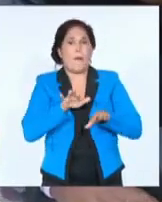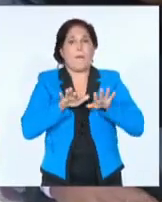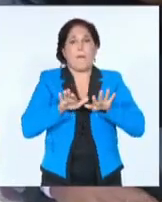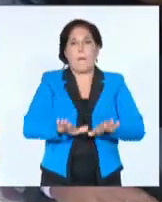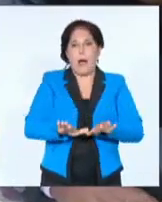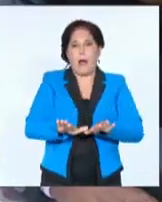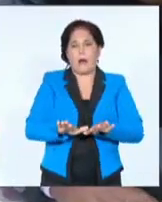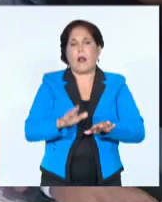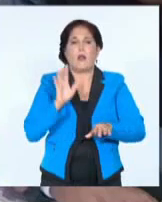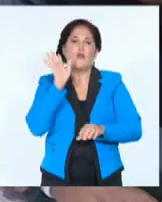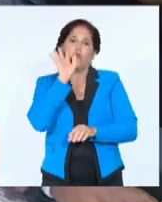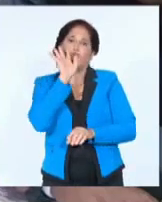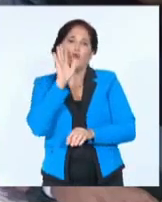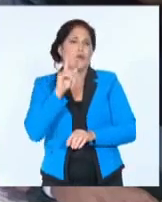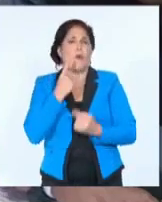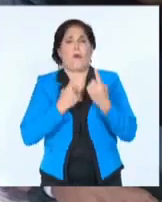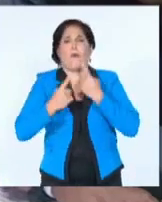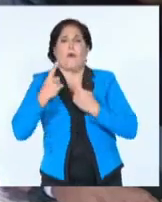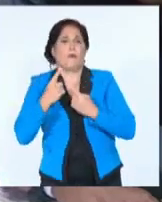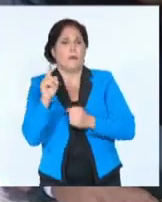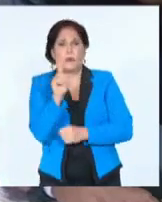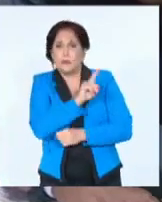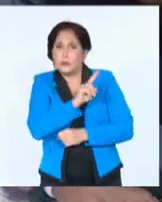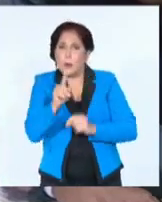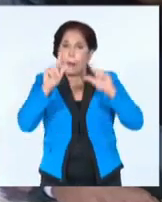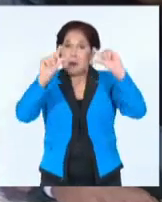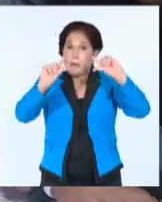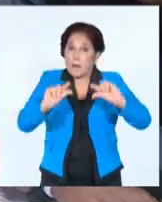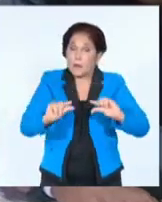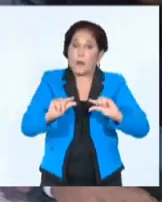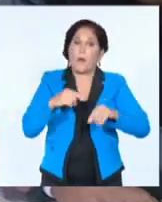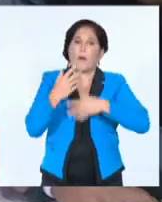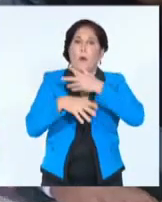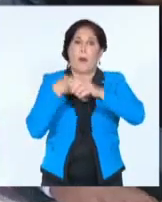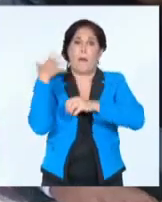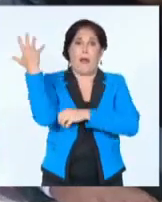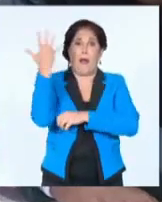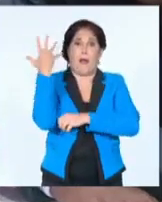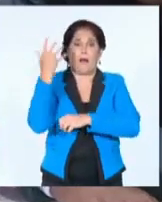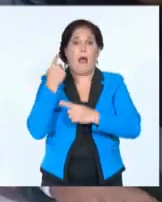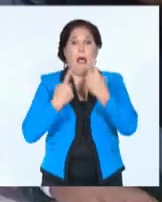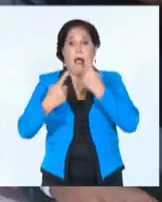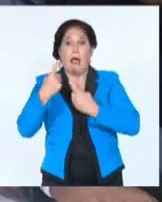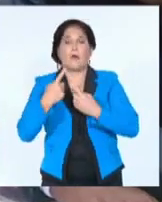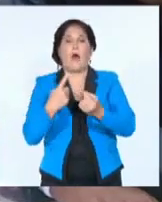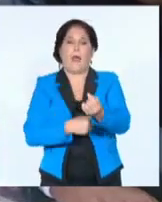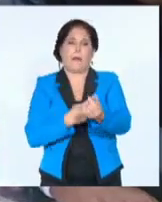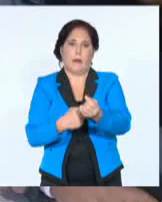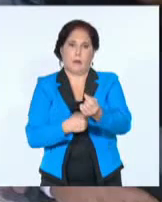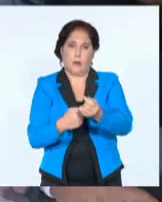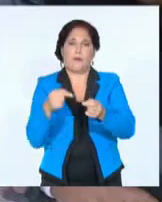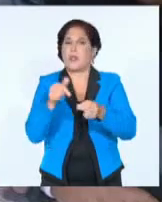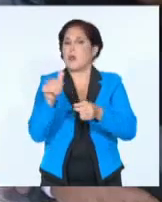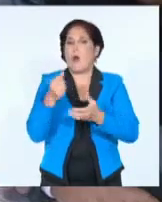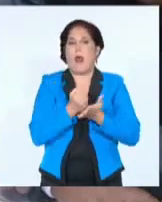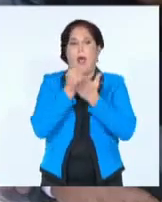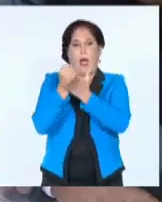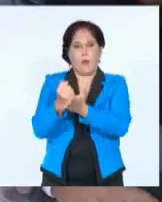impactos, fortalecimiento de capacidades para la reducción de riesgos de desastre y la adaptación, así como en asistencia